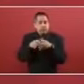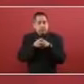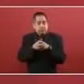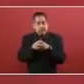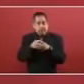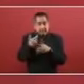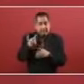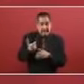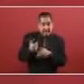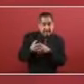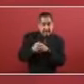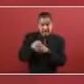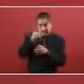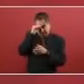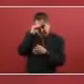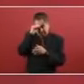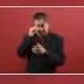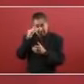dinero